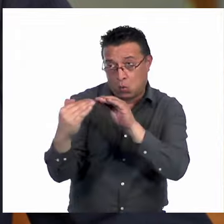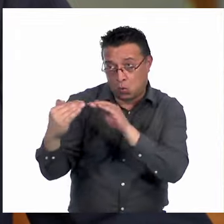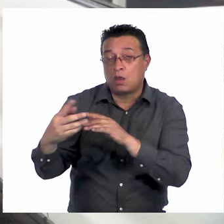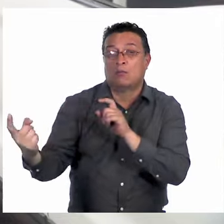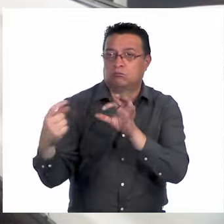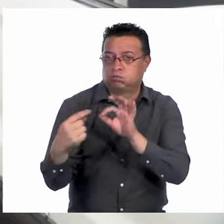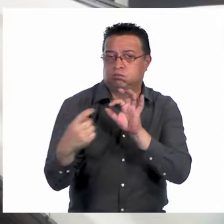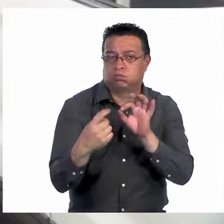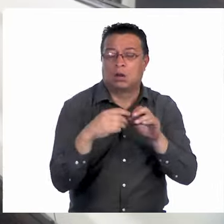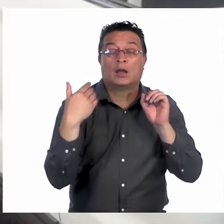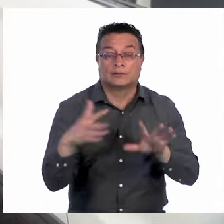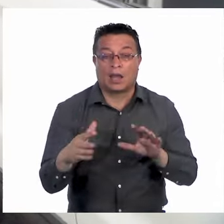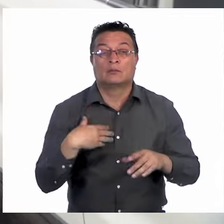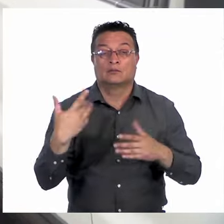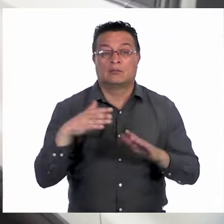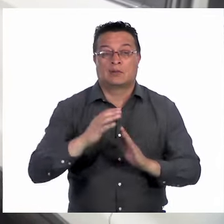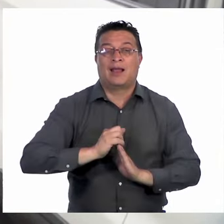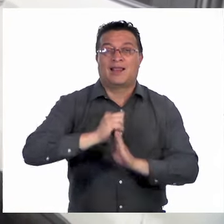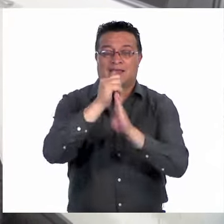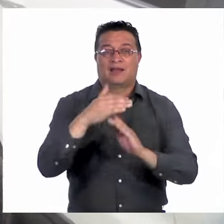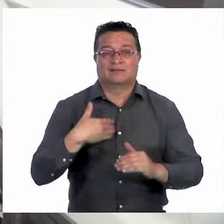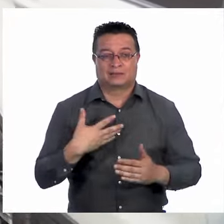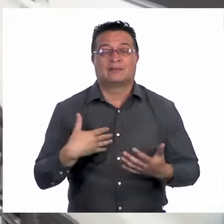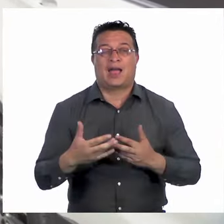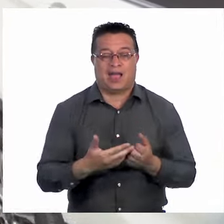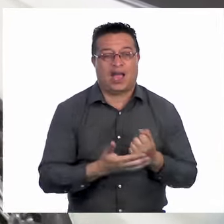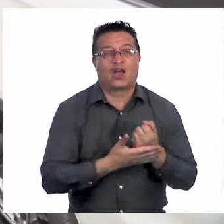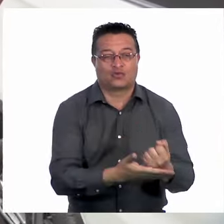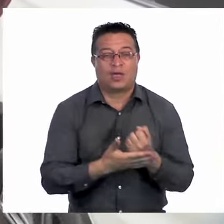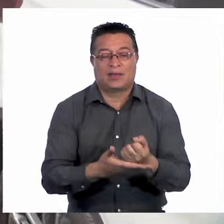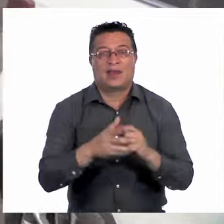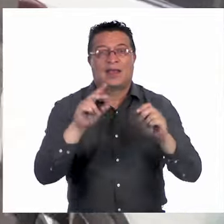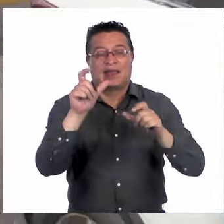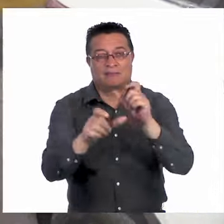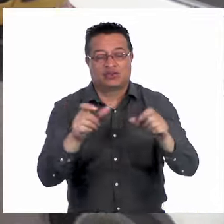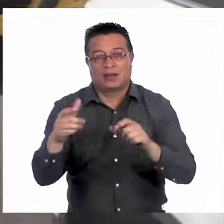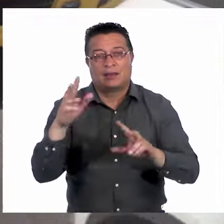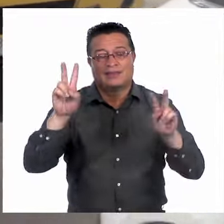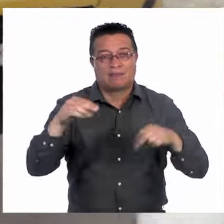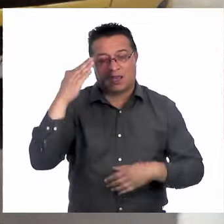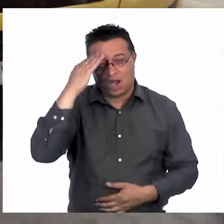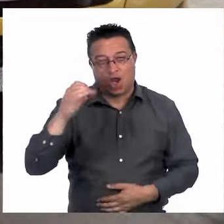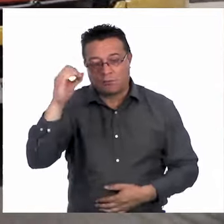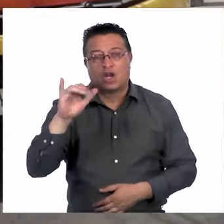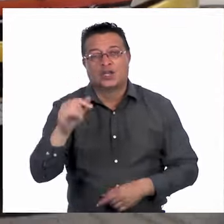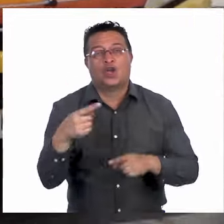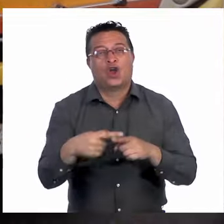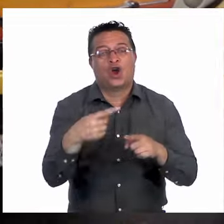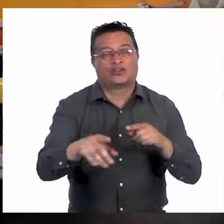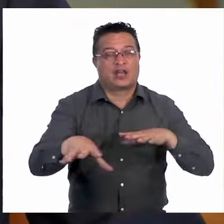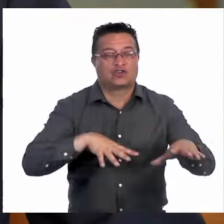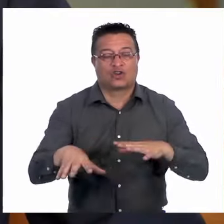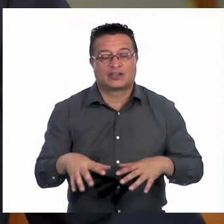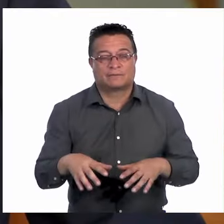nosotros. Y desde ahí que me ha gustado liderar y ayudar a la gente en el tema de sus opiniones y más